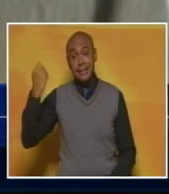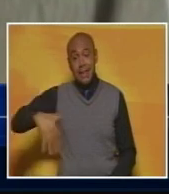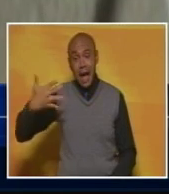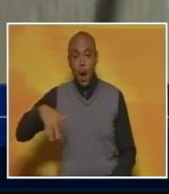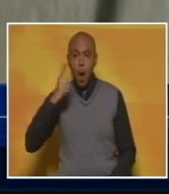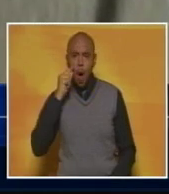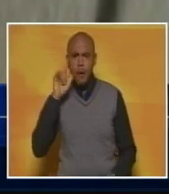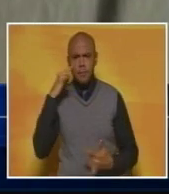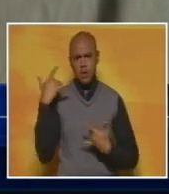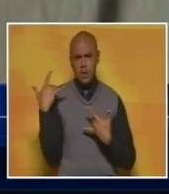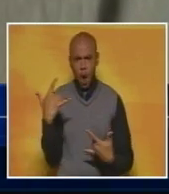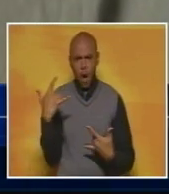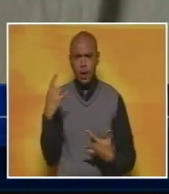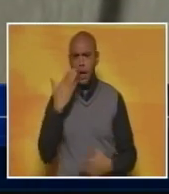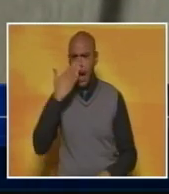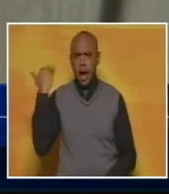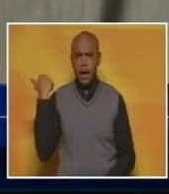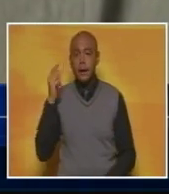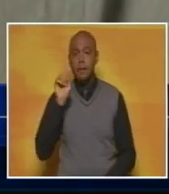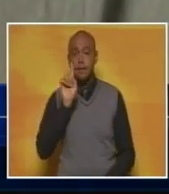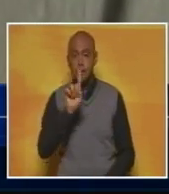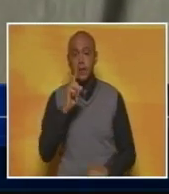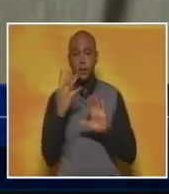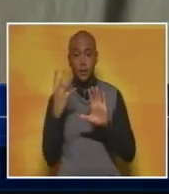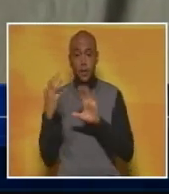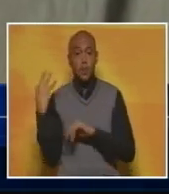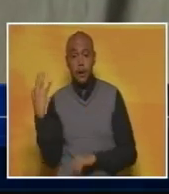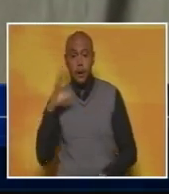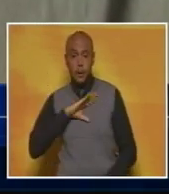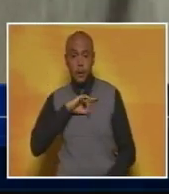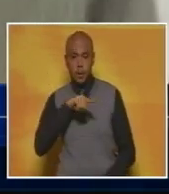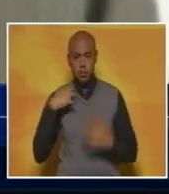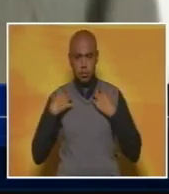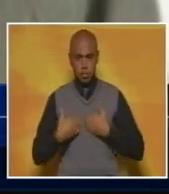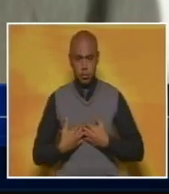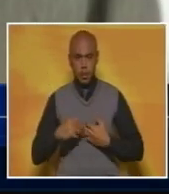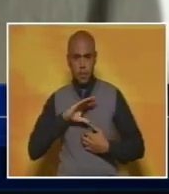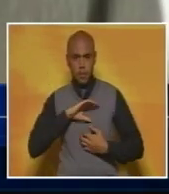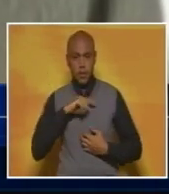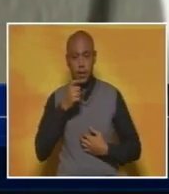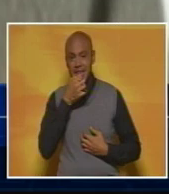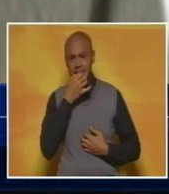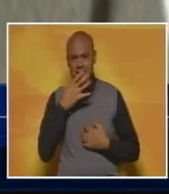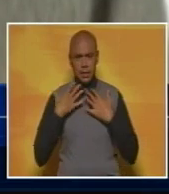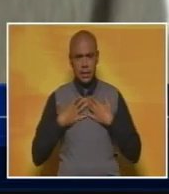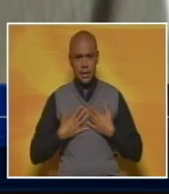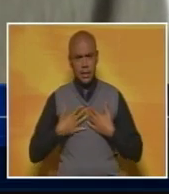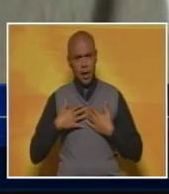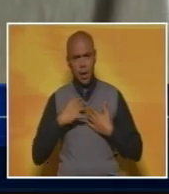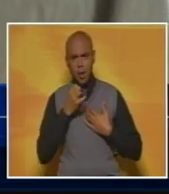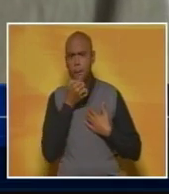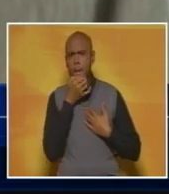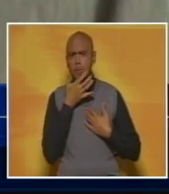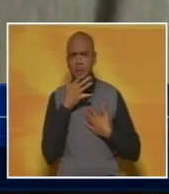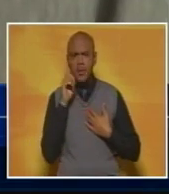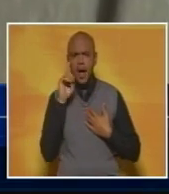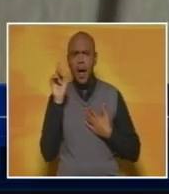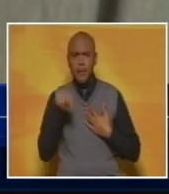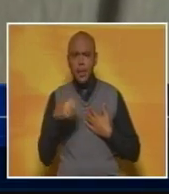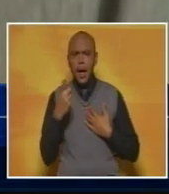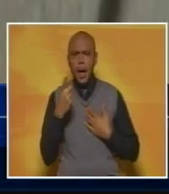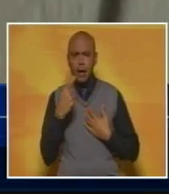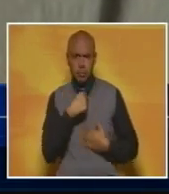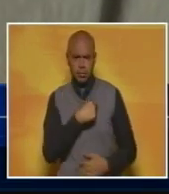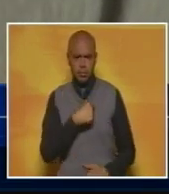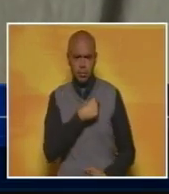del rock en 1993 durante el concierto de Nirvana, color verde y con un agujero por una quemada de cigarrillo,